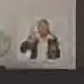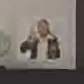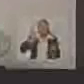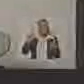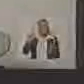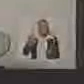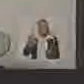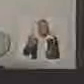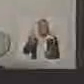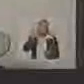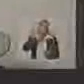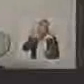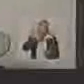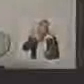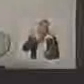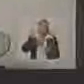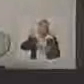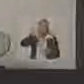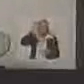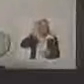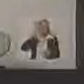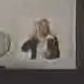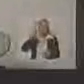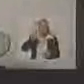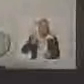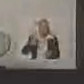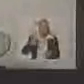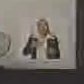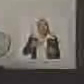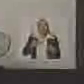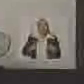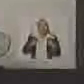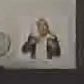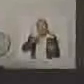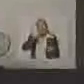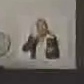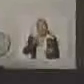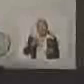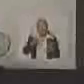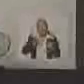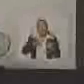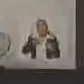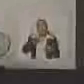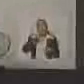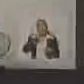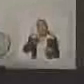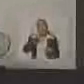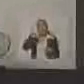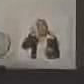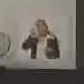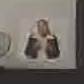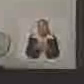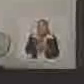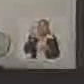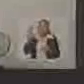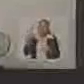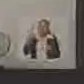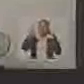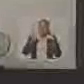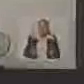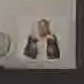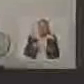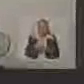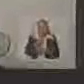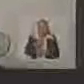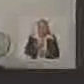mujeres que somos mayoría en Benito Juárez, podamos vivir mejor. Dame la oportunidad de recobrar la seguridad, el